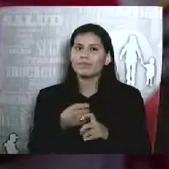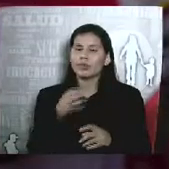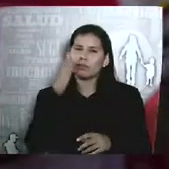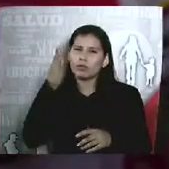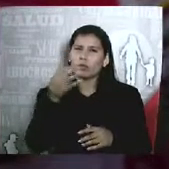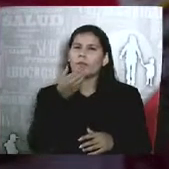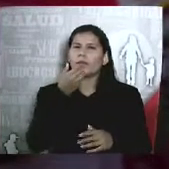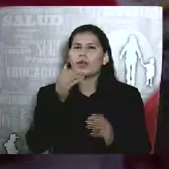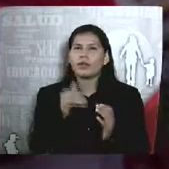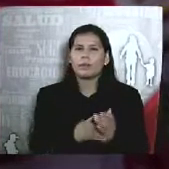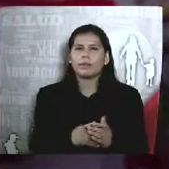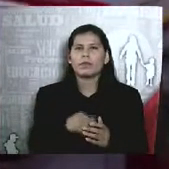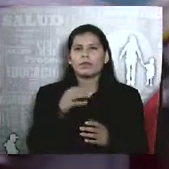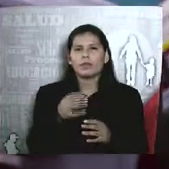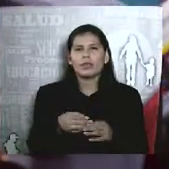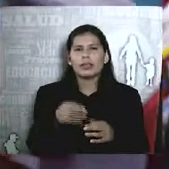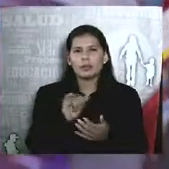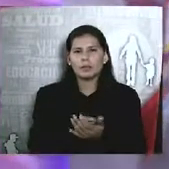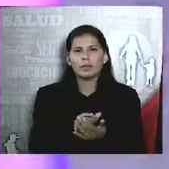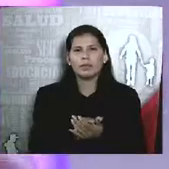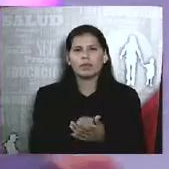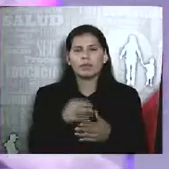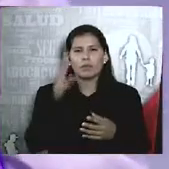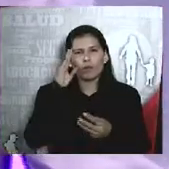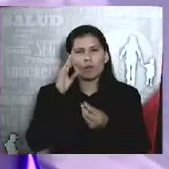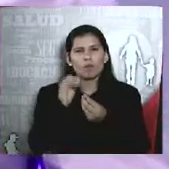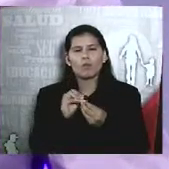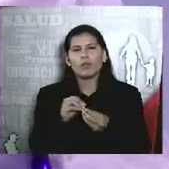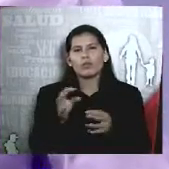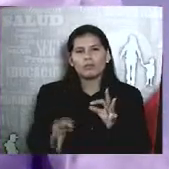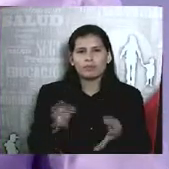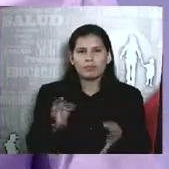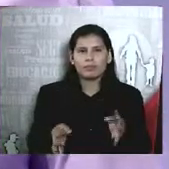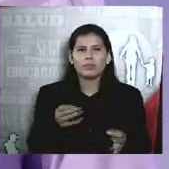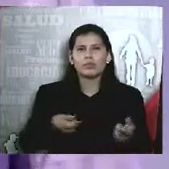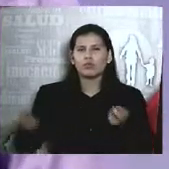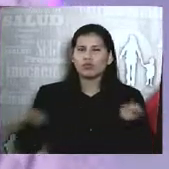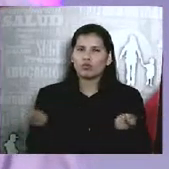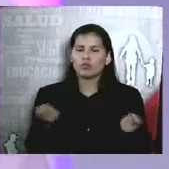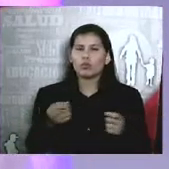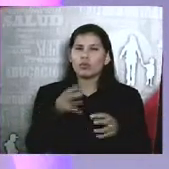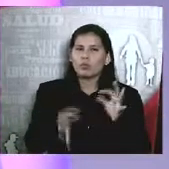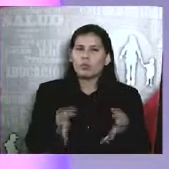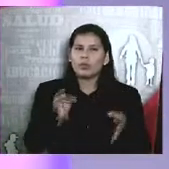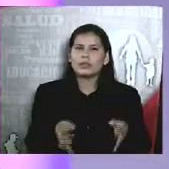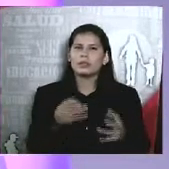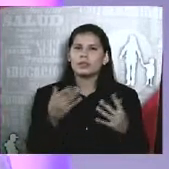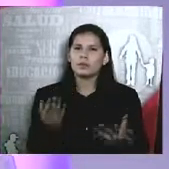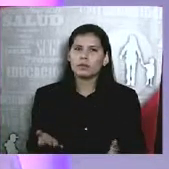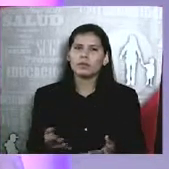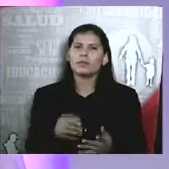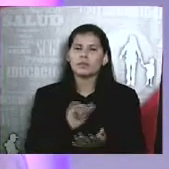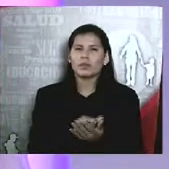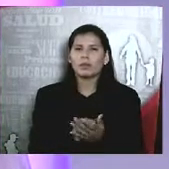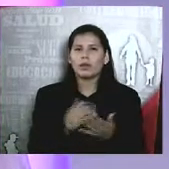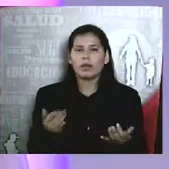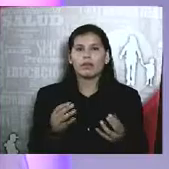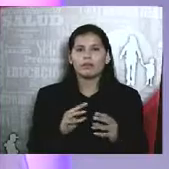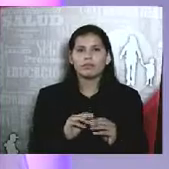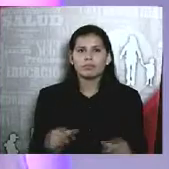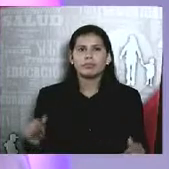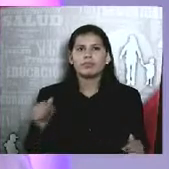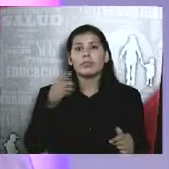ejemplo, la estabilidad jurídica. Yo creo que hay que plantearlo. Todo lo que hemos logrado puede desaparecer, desvanecerse en el aire, si